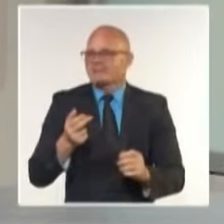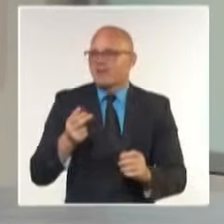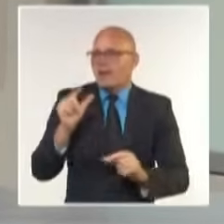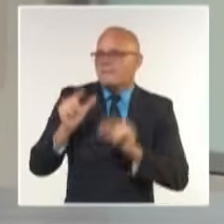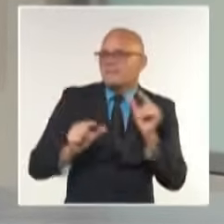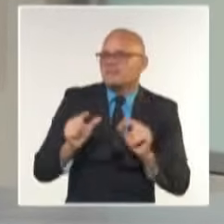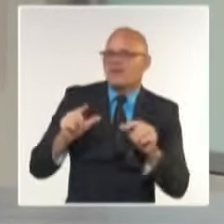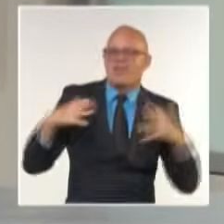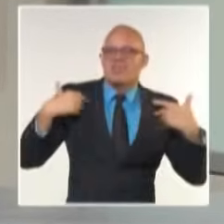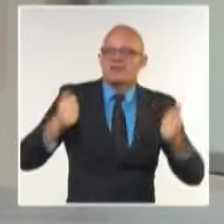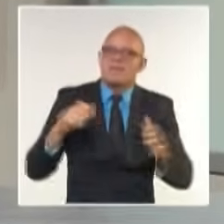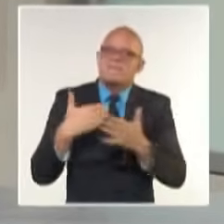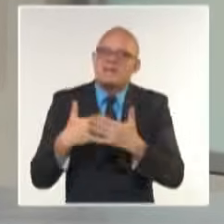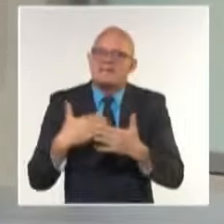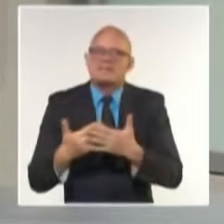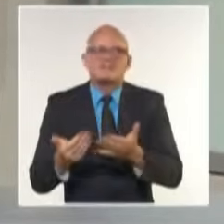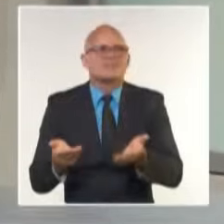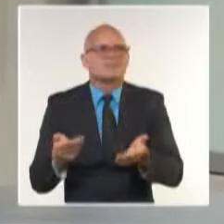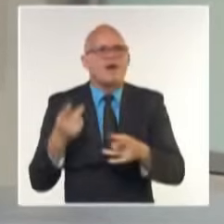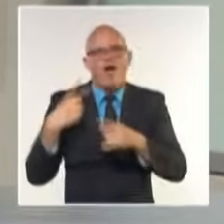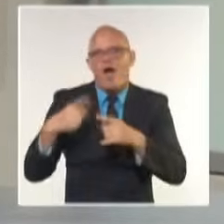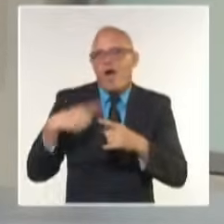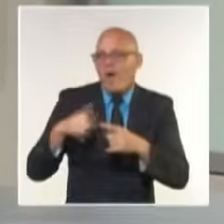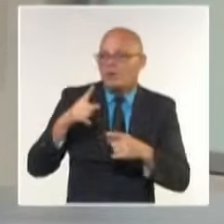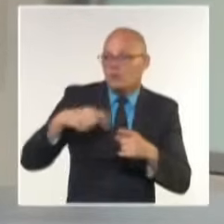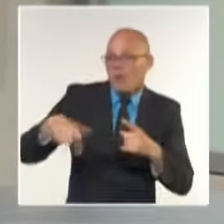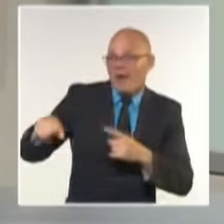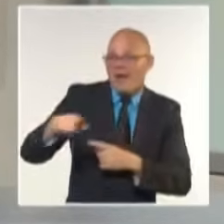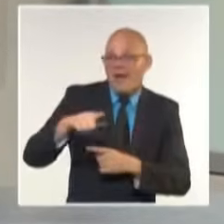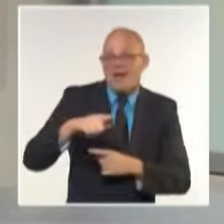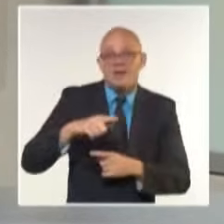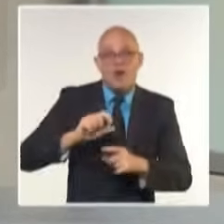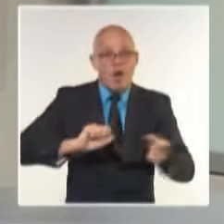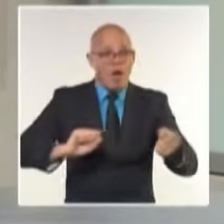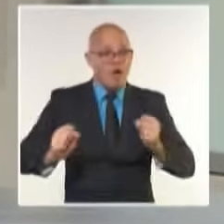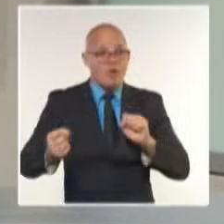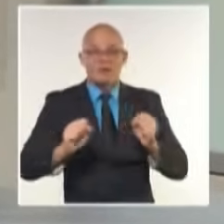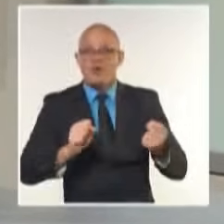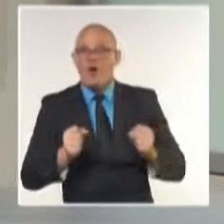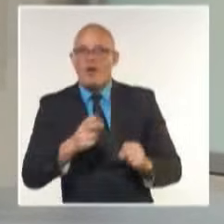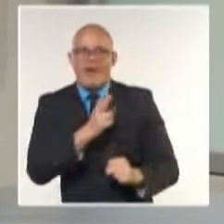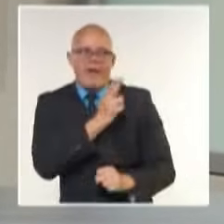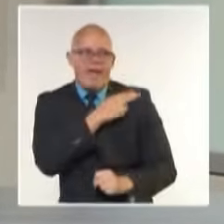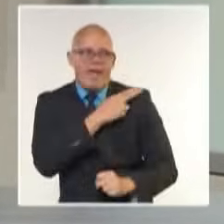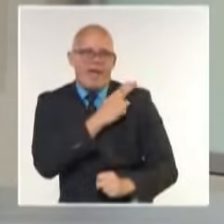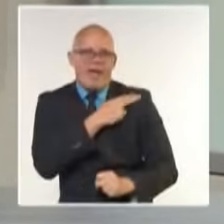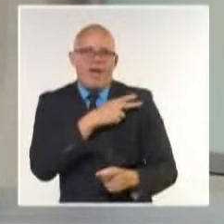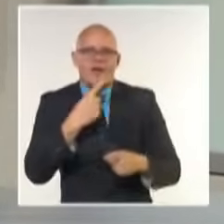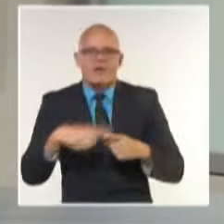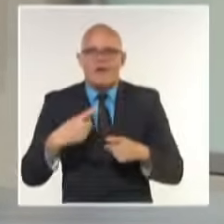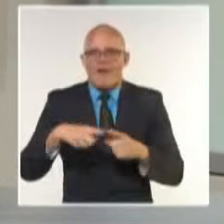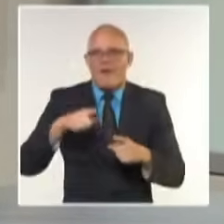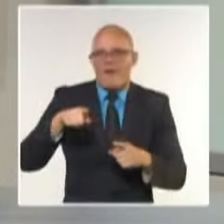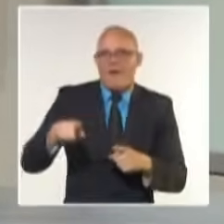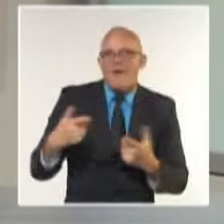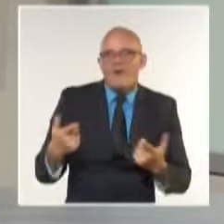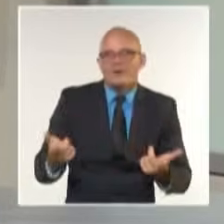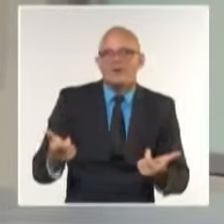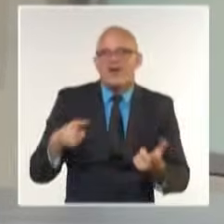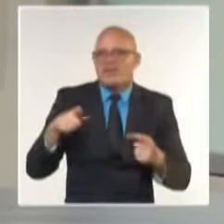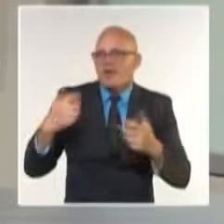los empresarios estatales que manejan, que administran, que tienen la misión de multiplicar los